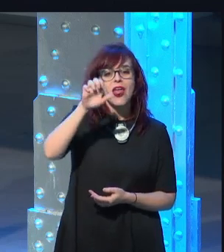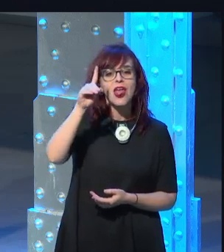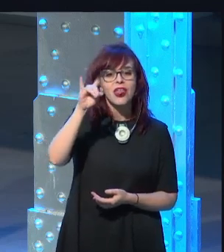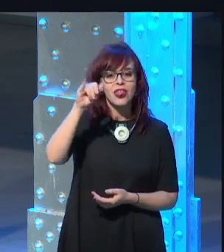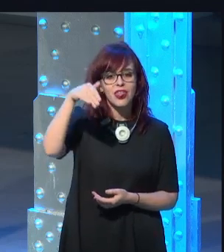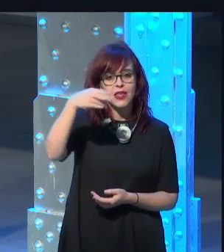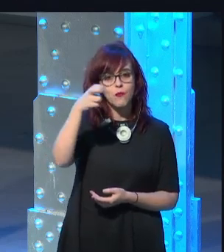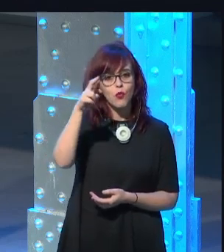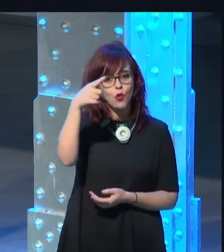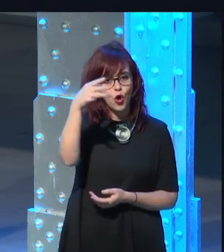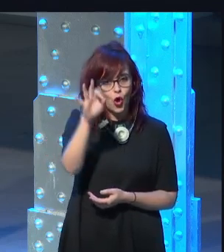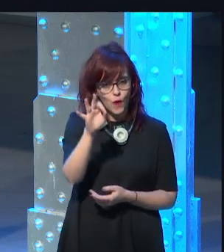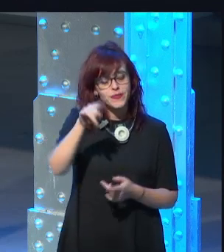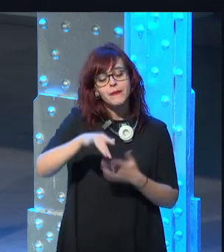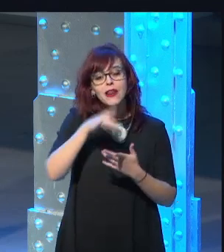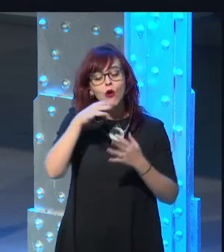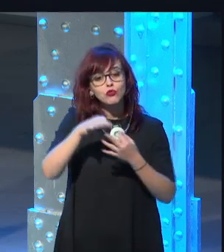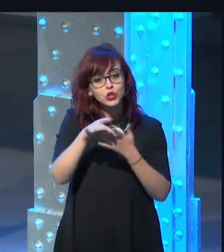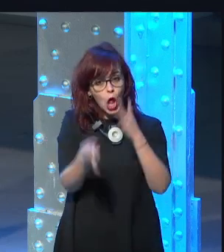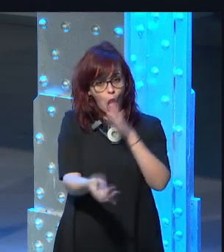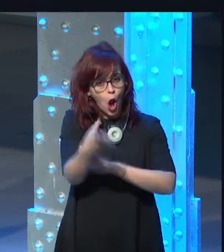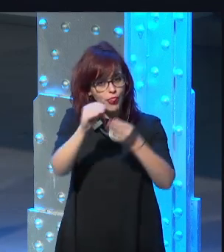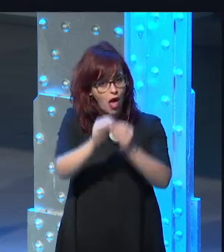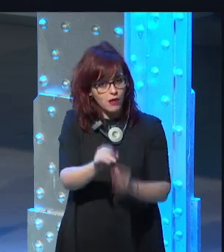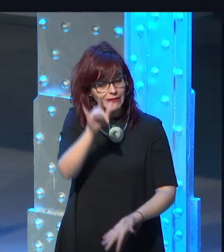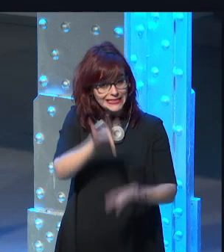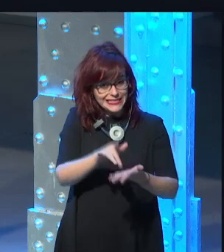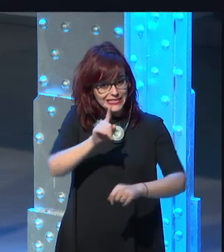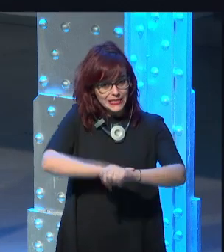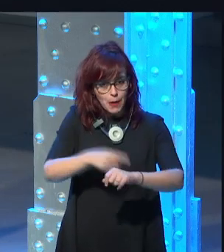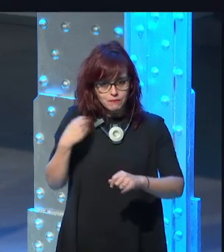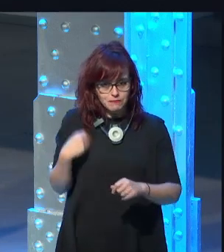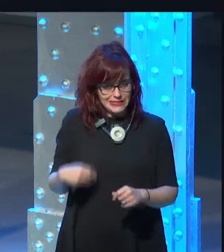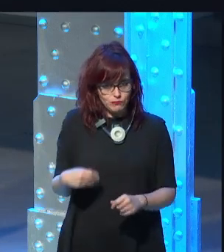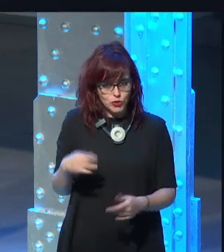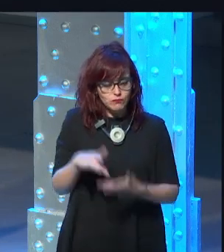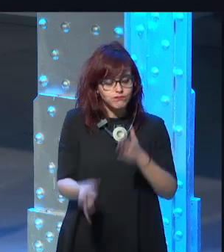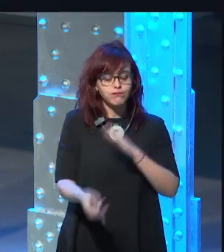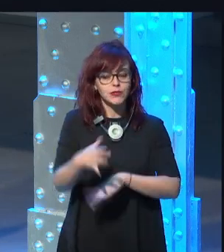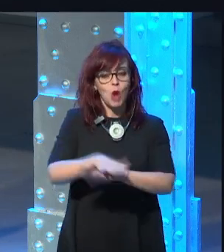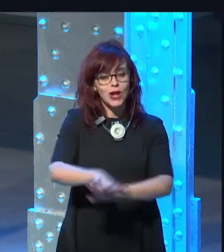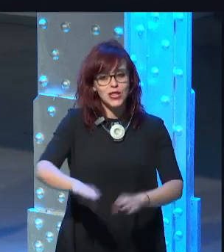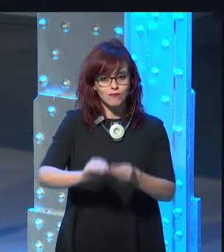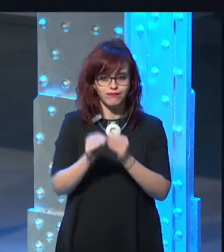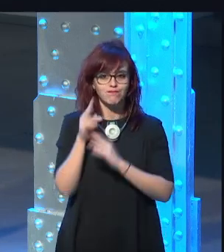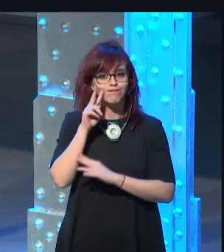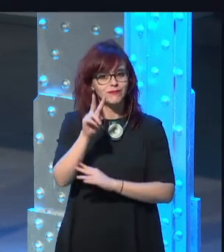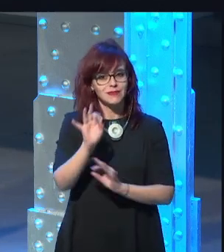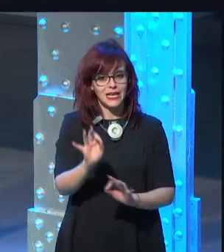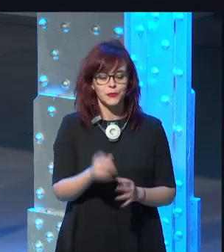¿no? Sí, ¿También? perdona, y se va a crear, sí, en el mismo momento. Sí. Que se hace la presentación, se hace crear una obra con los niños ahí en